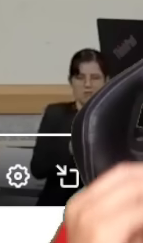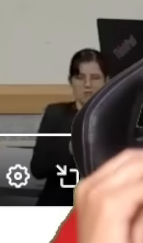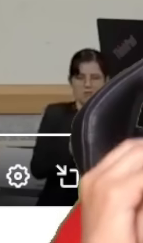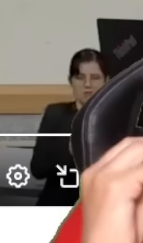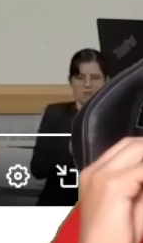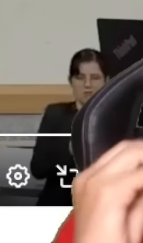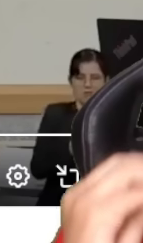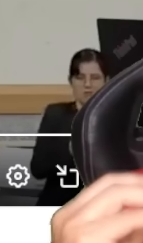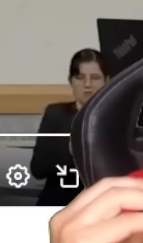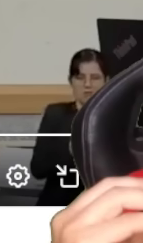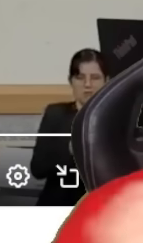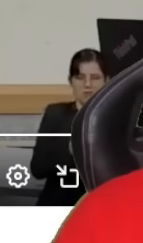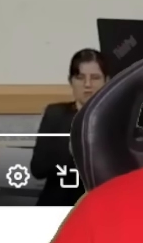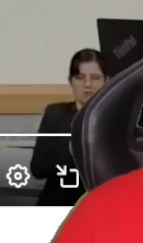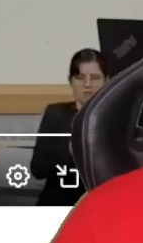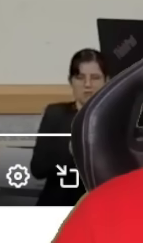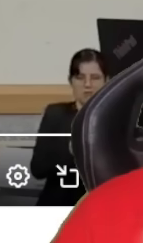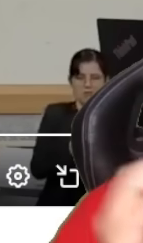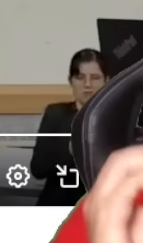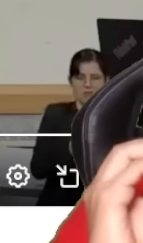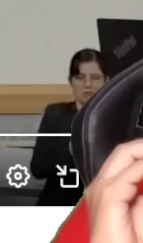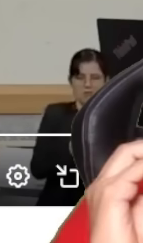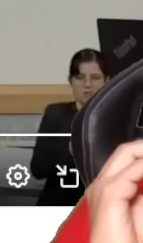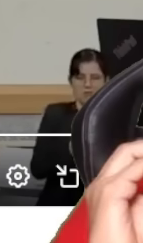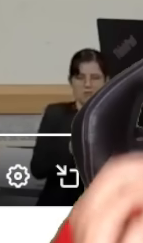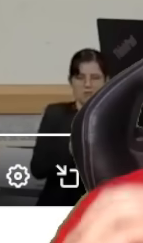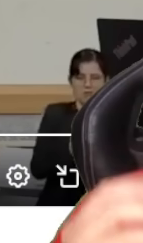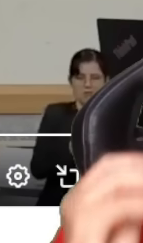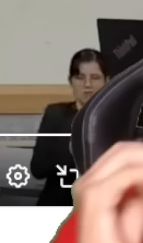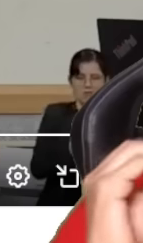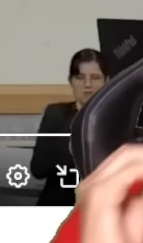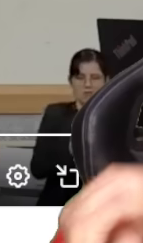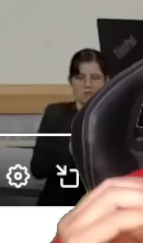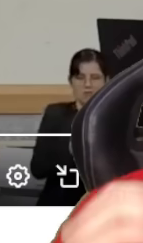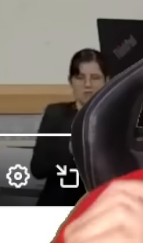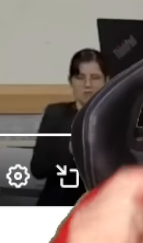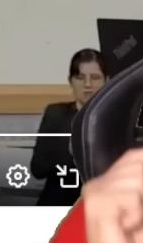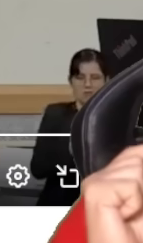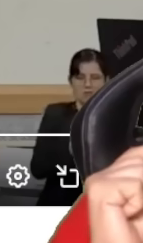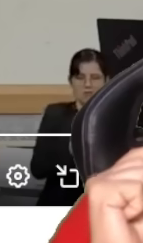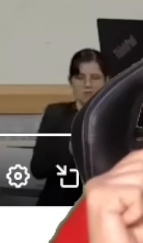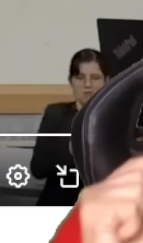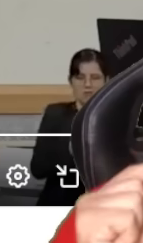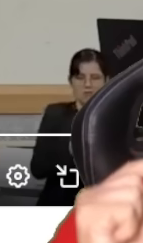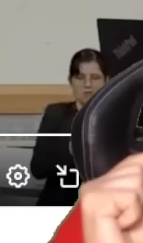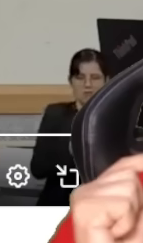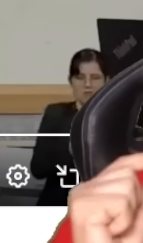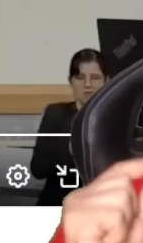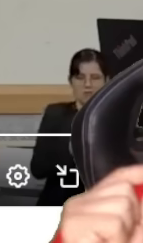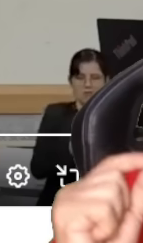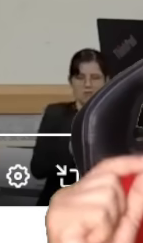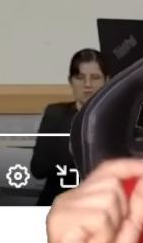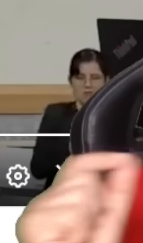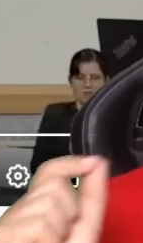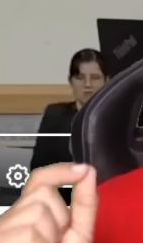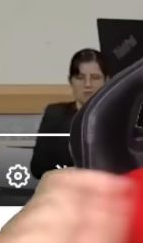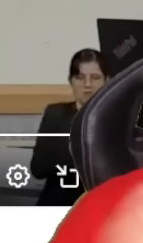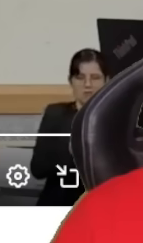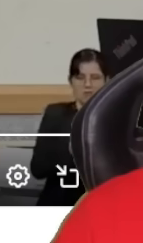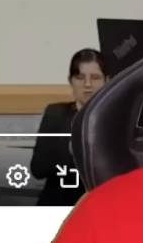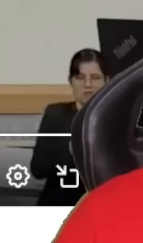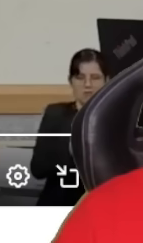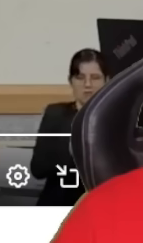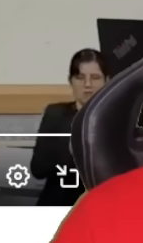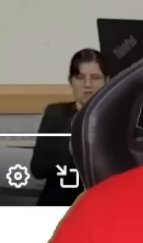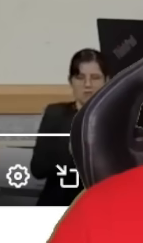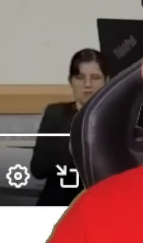llamarlas por su nombre ella incurrió en una falta en un delito sí hay que perseguirlo por oficio Como dijo